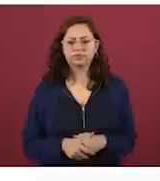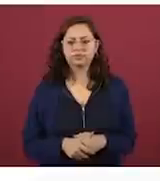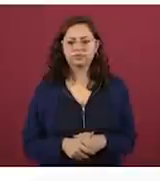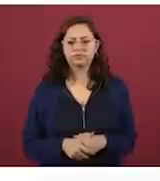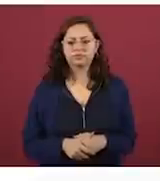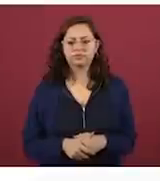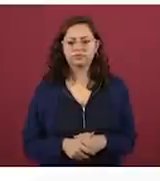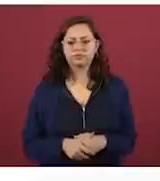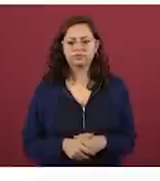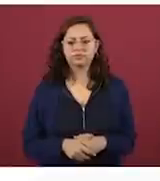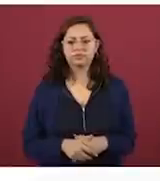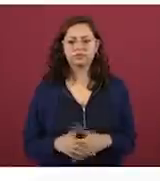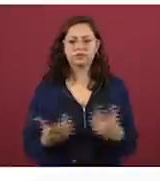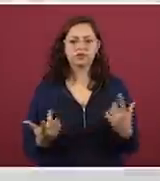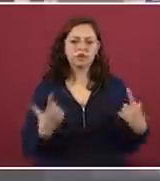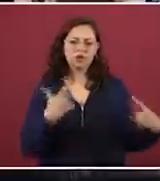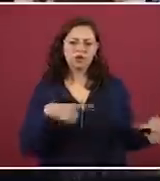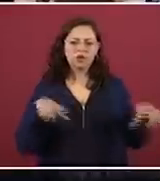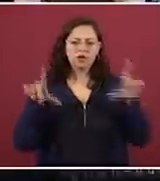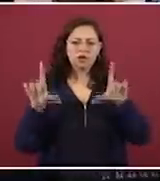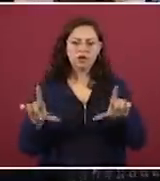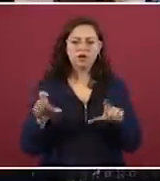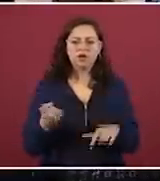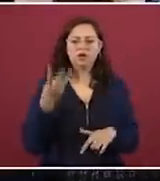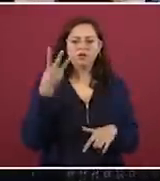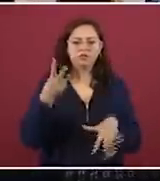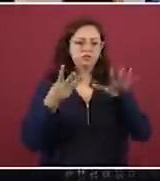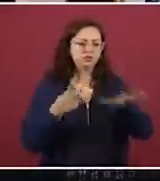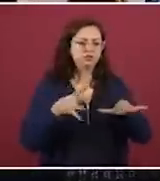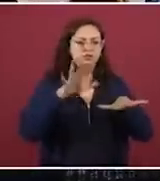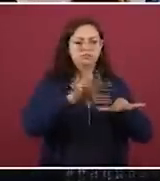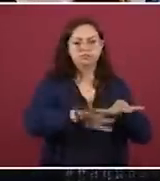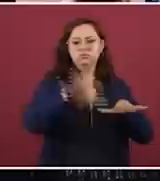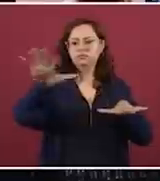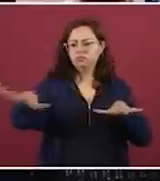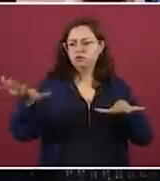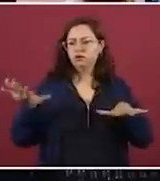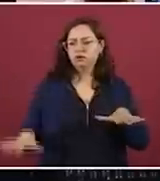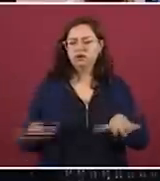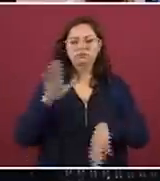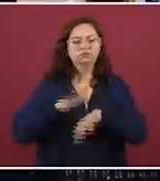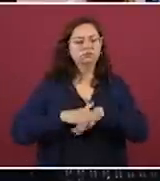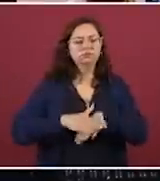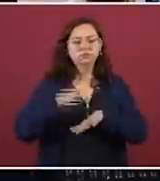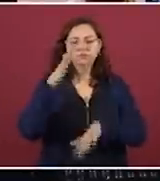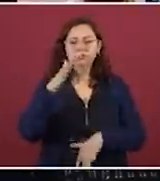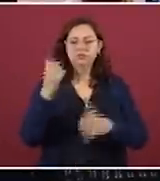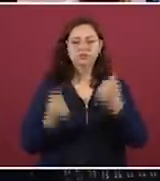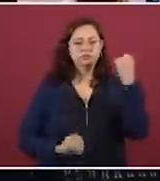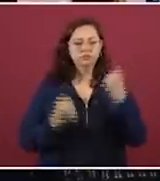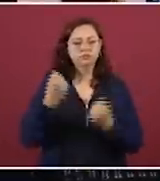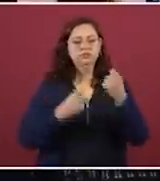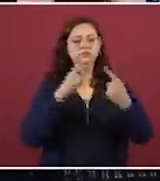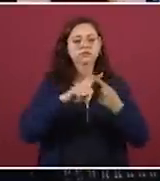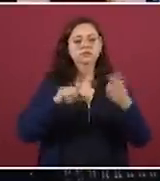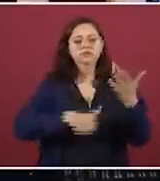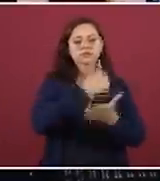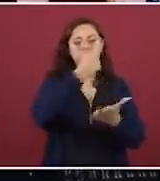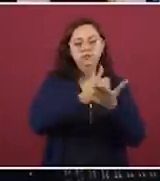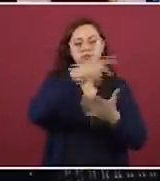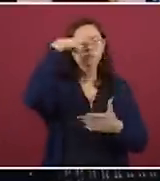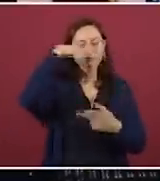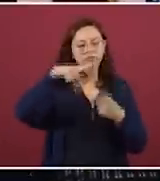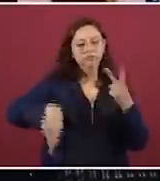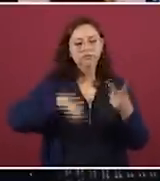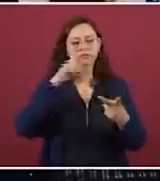por las tres zonas metropolitanas con mayor parque vehicular, Ciudad de México, Guadalajara y Monterrey, y